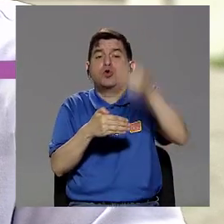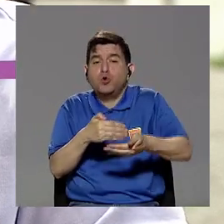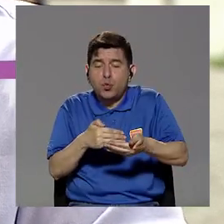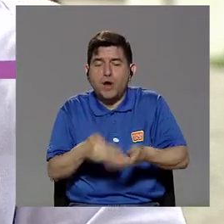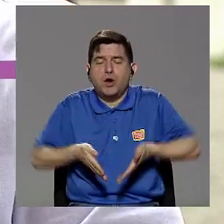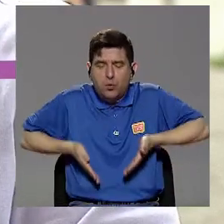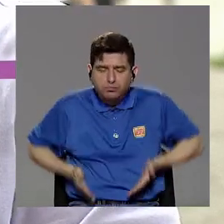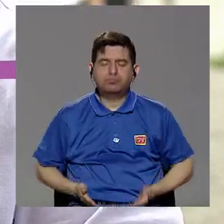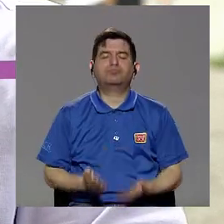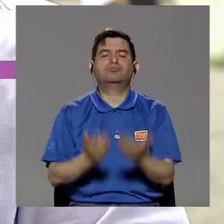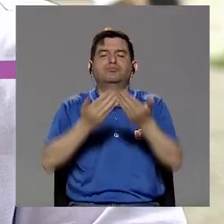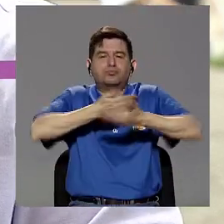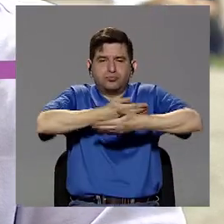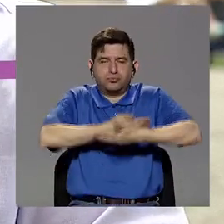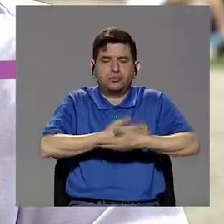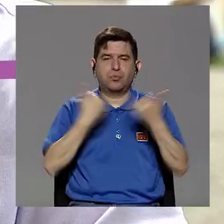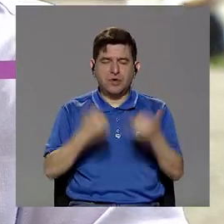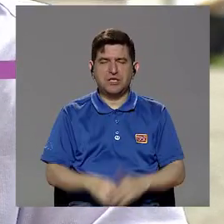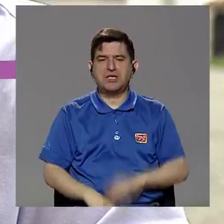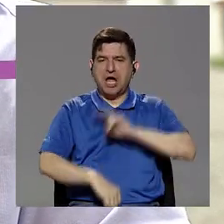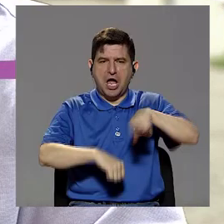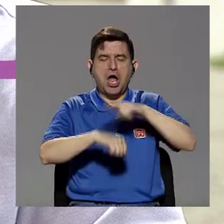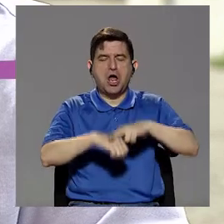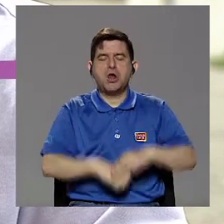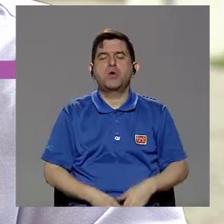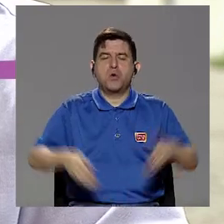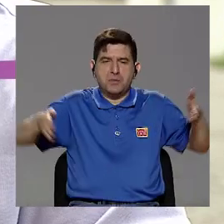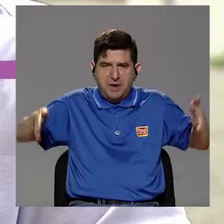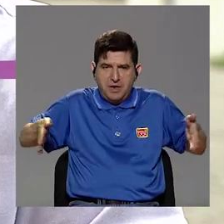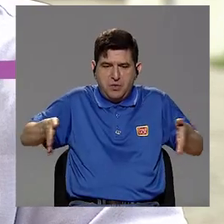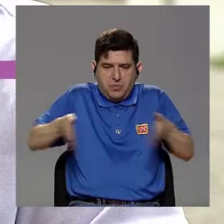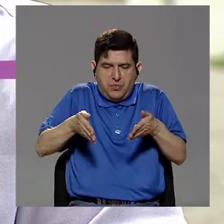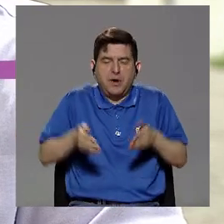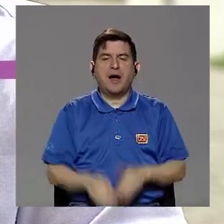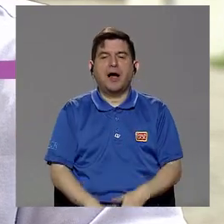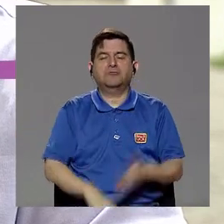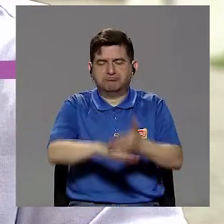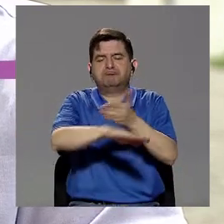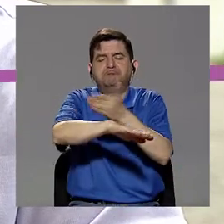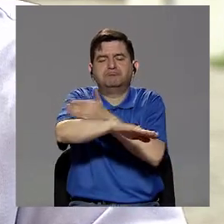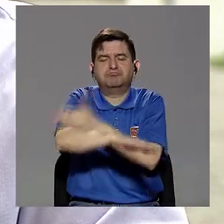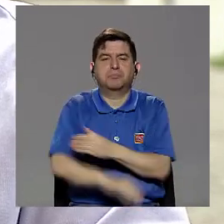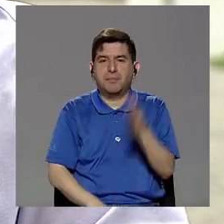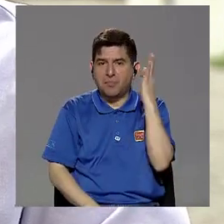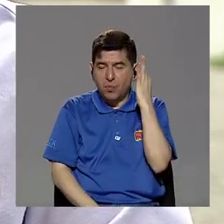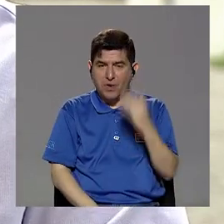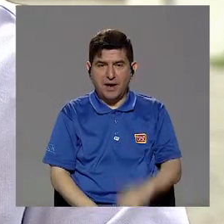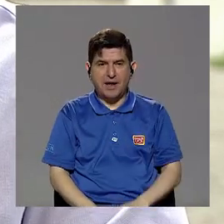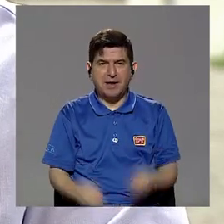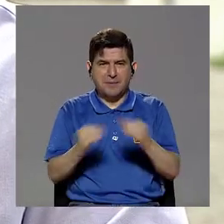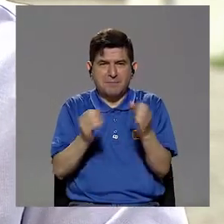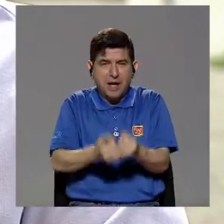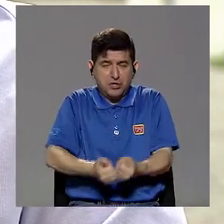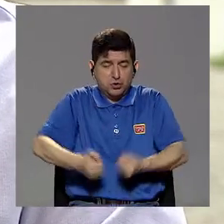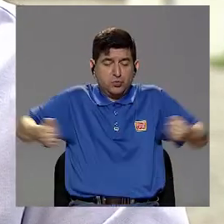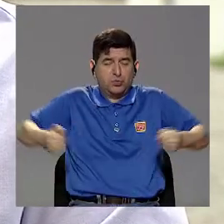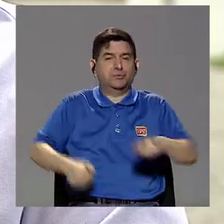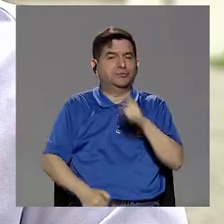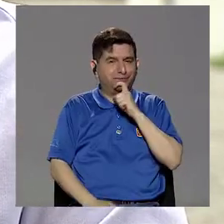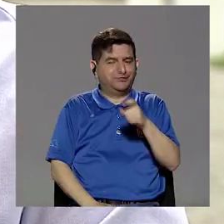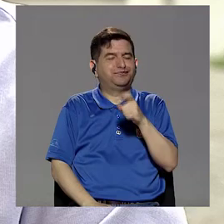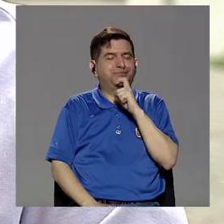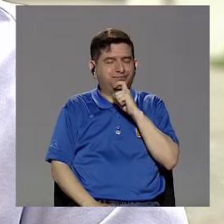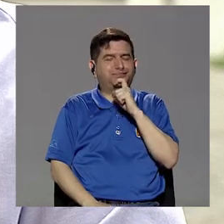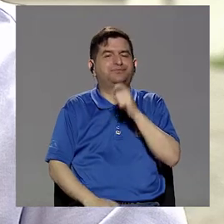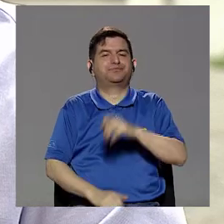después de que tienen el bebé y ya empiezan a recuperar su peso normal y demás, entonces esto va mejorando bastante. Las señoras que tienen un poquitito más de sobrepeso les